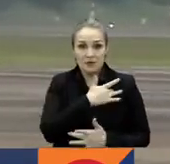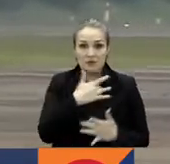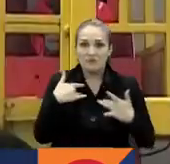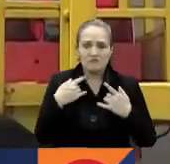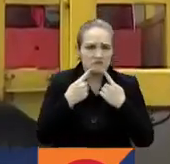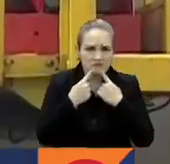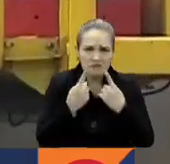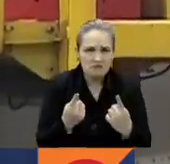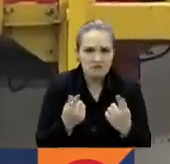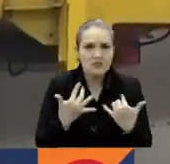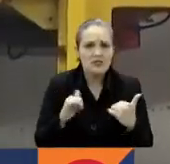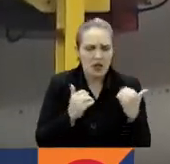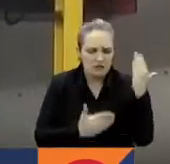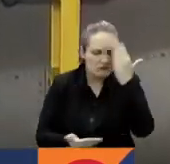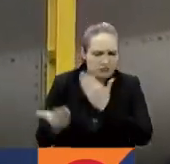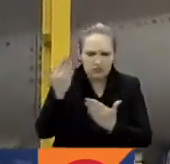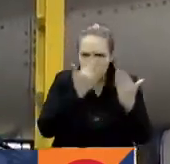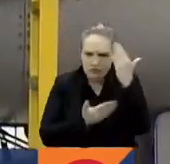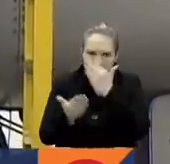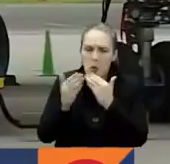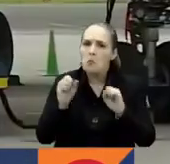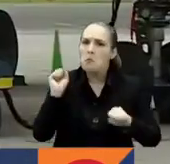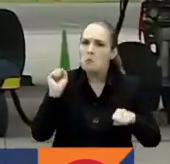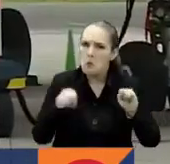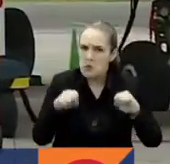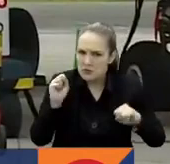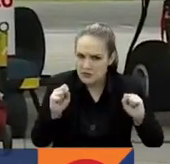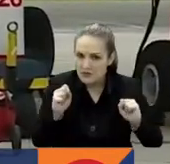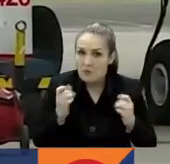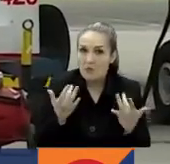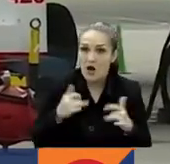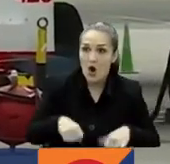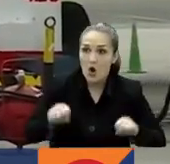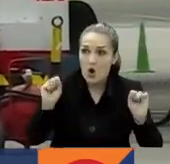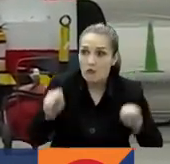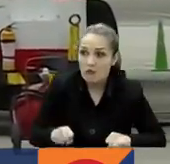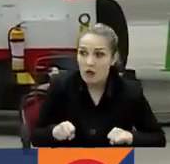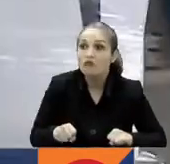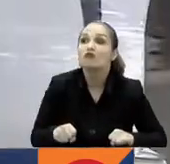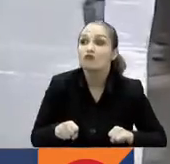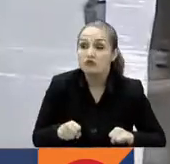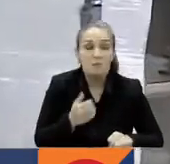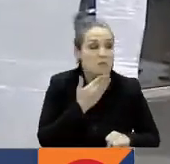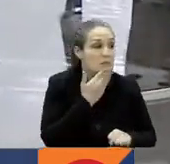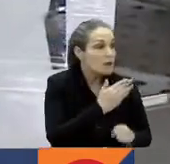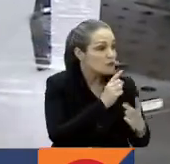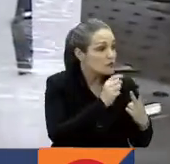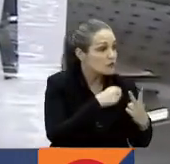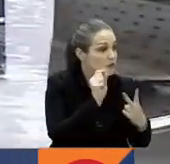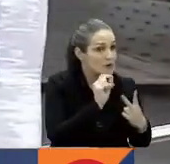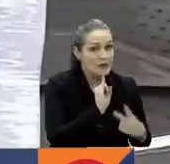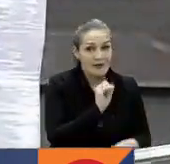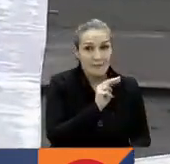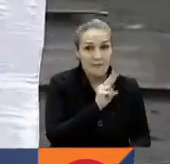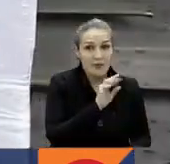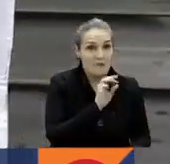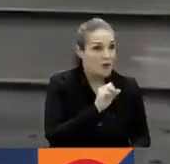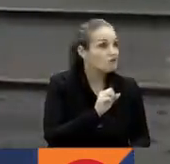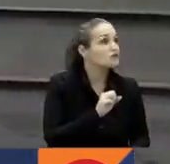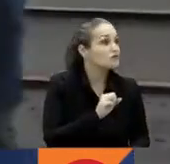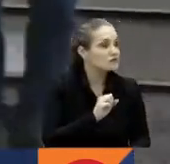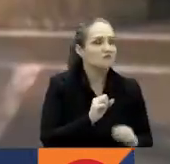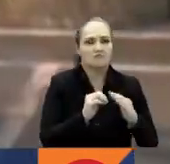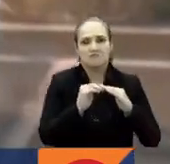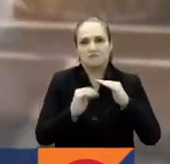ya tiene esos estudios y que se encuentran a la espera de la confirmación de los resultados junto con la autorización del INVIMA para poder suministrar los biológicos